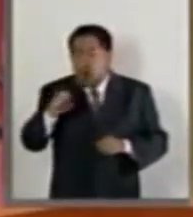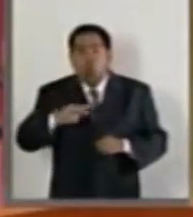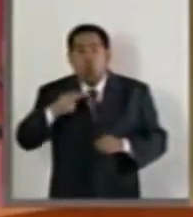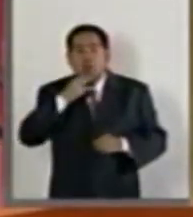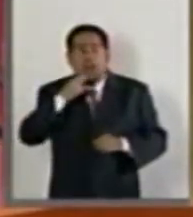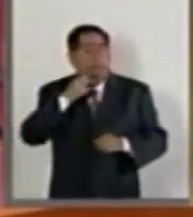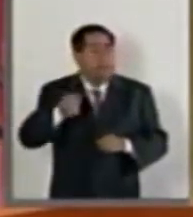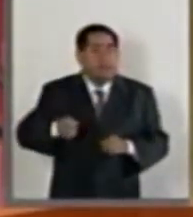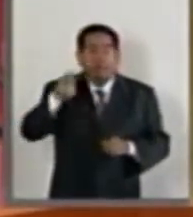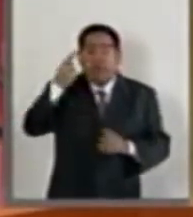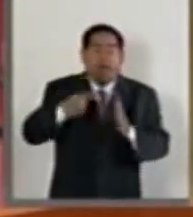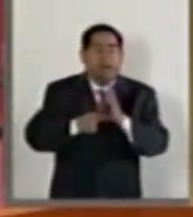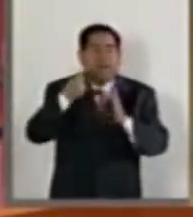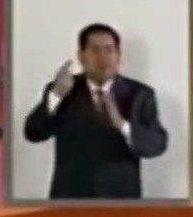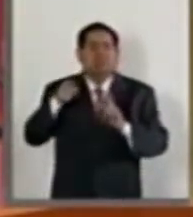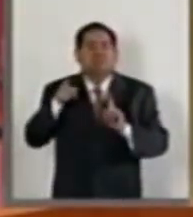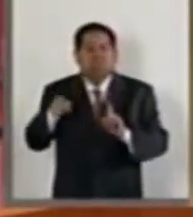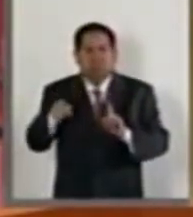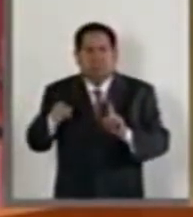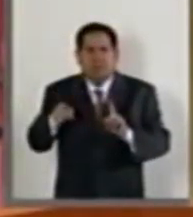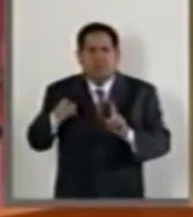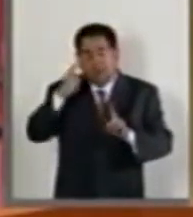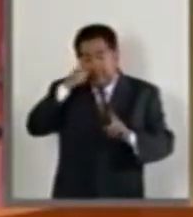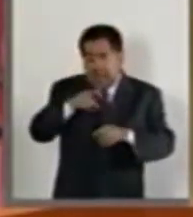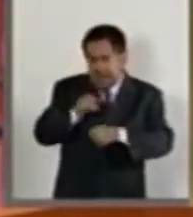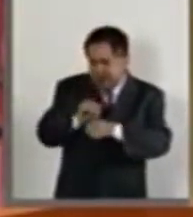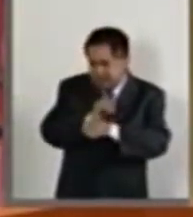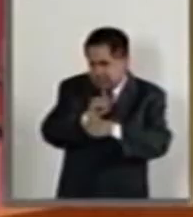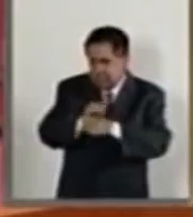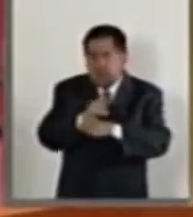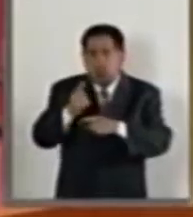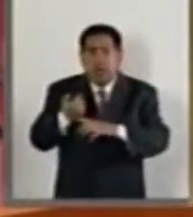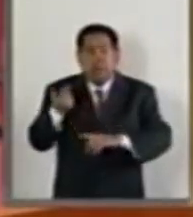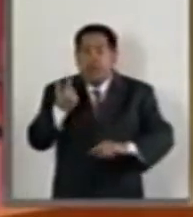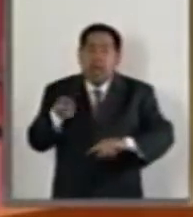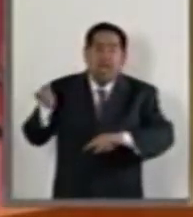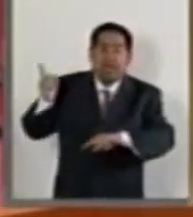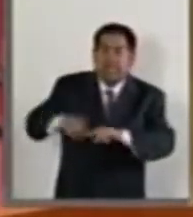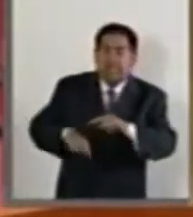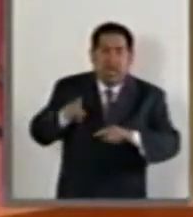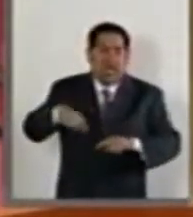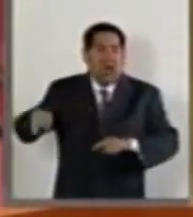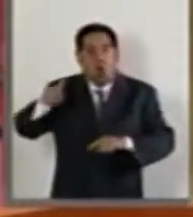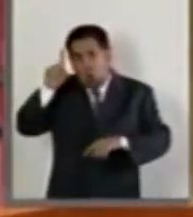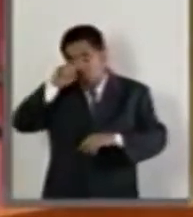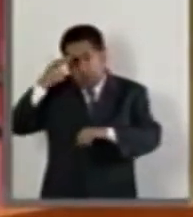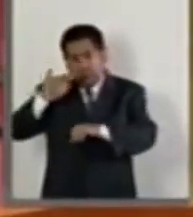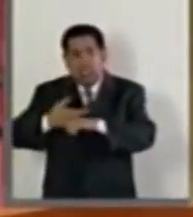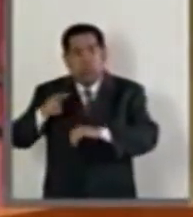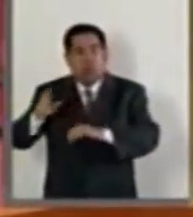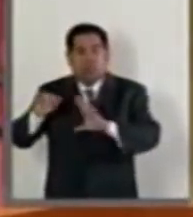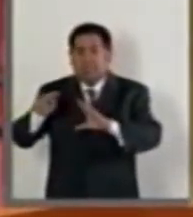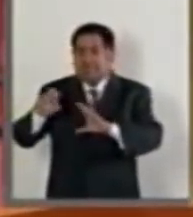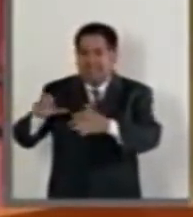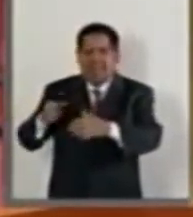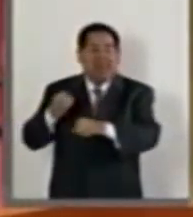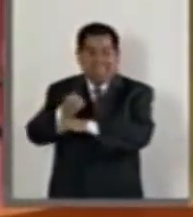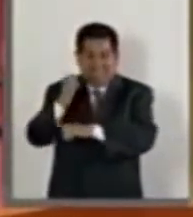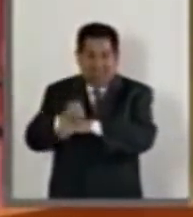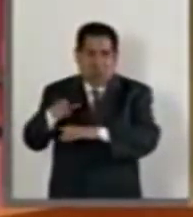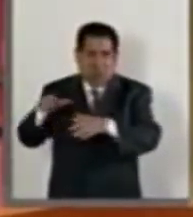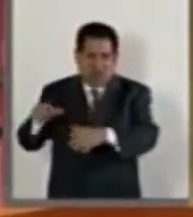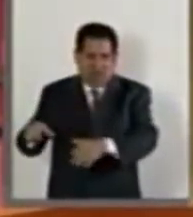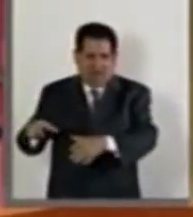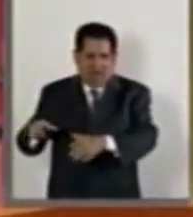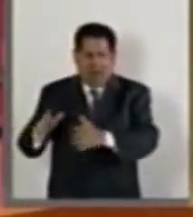por primera vez sus facultades tanto de investigación y de remoción de los consejeros electorales de un OPLE, del Instituto de